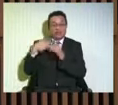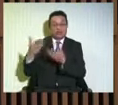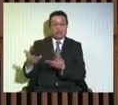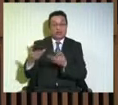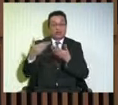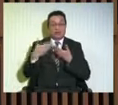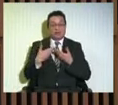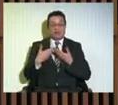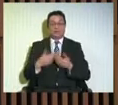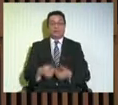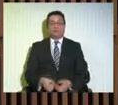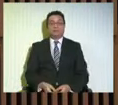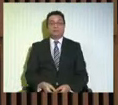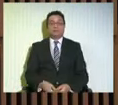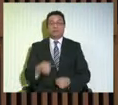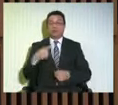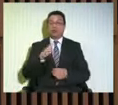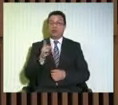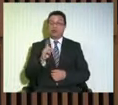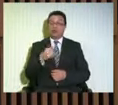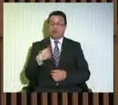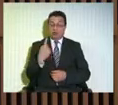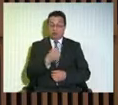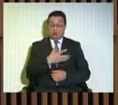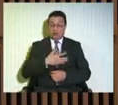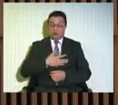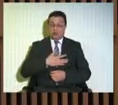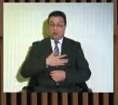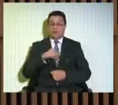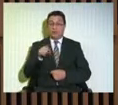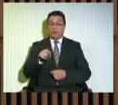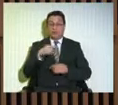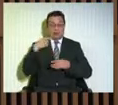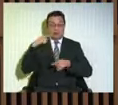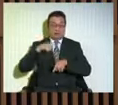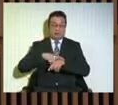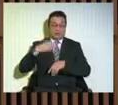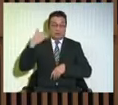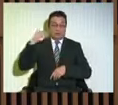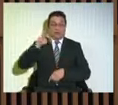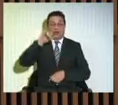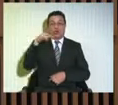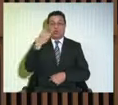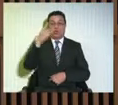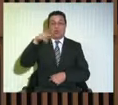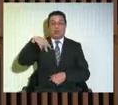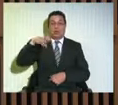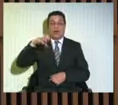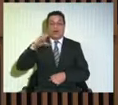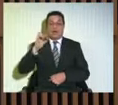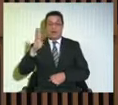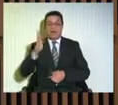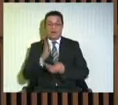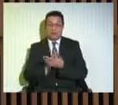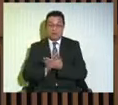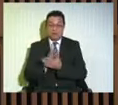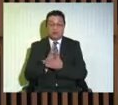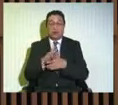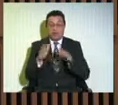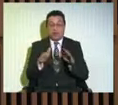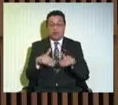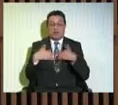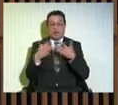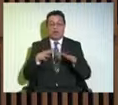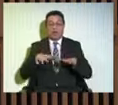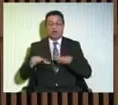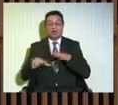recibiendo. No estamos en la época en que JUNAEB partió y se entregaba